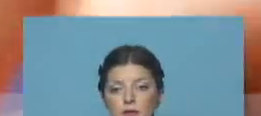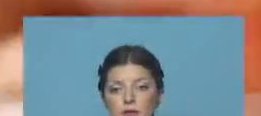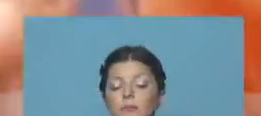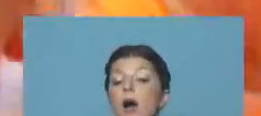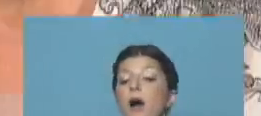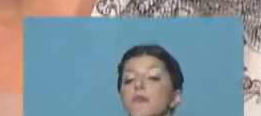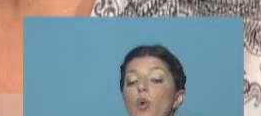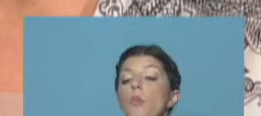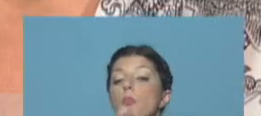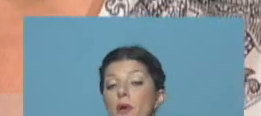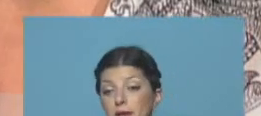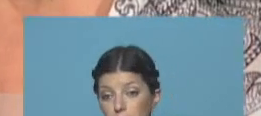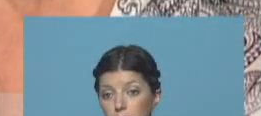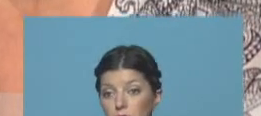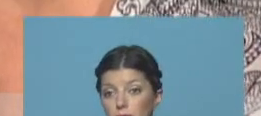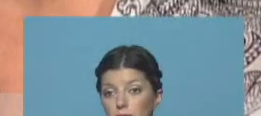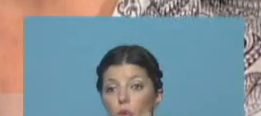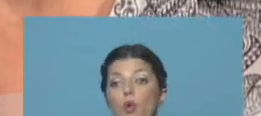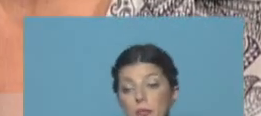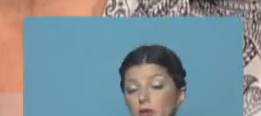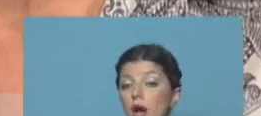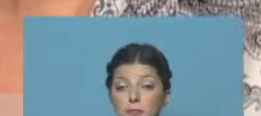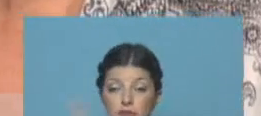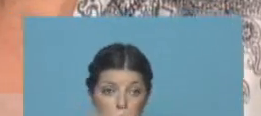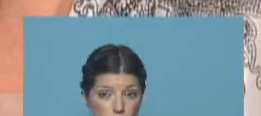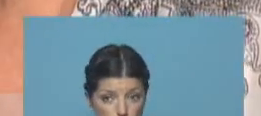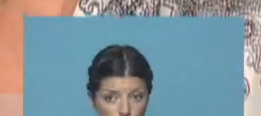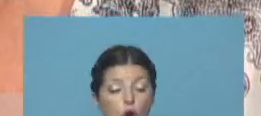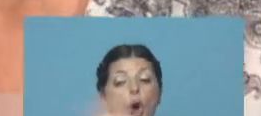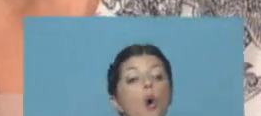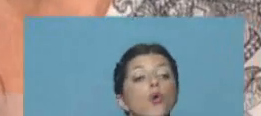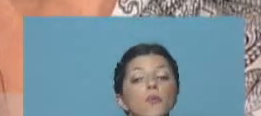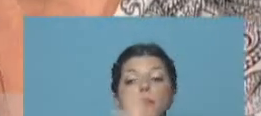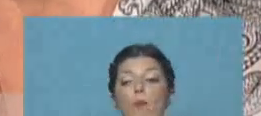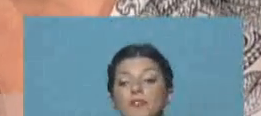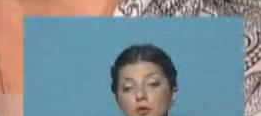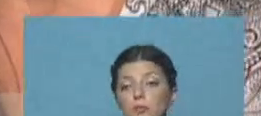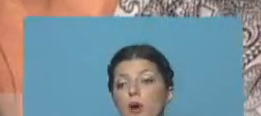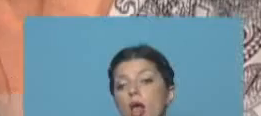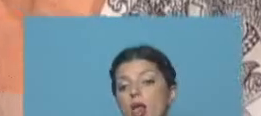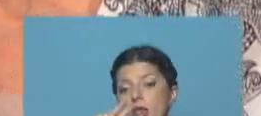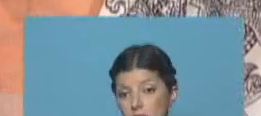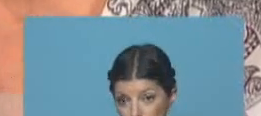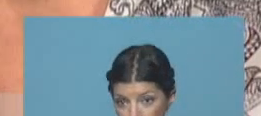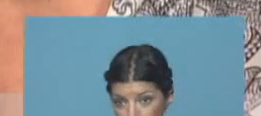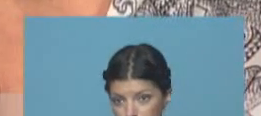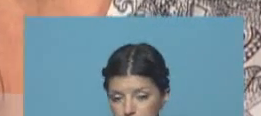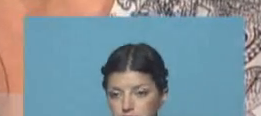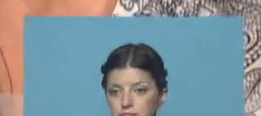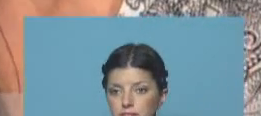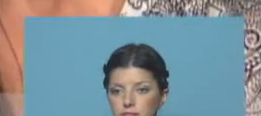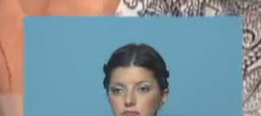mayores, como por ejemplo instaurar un gobierno paralelo u órganos de gobierno interino y bueno,